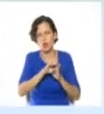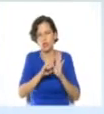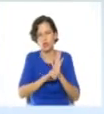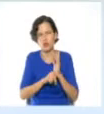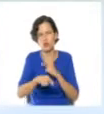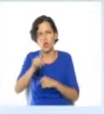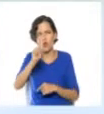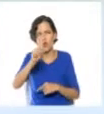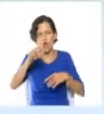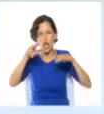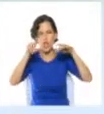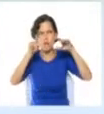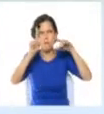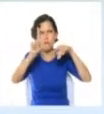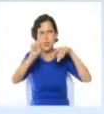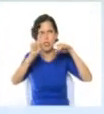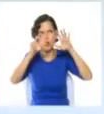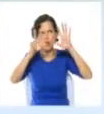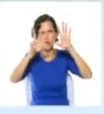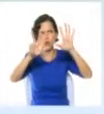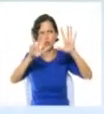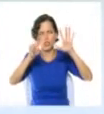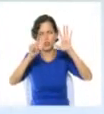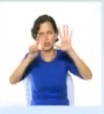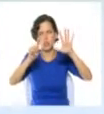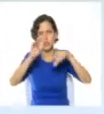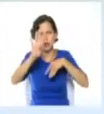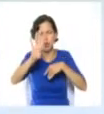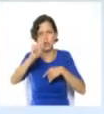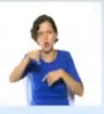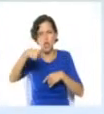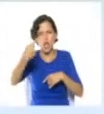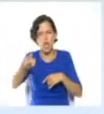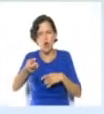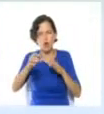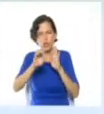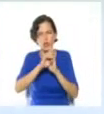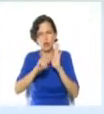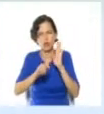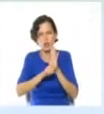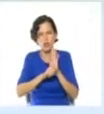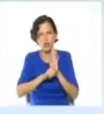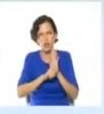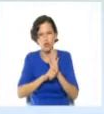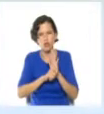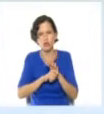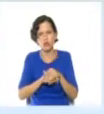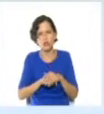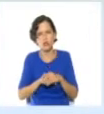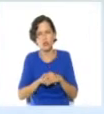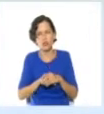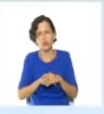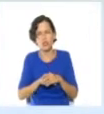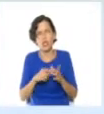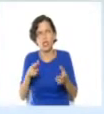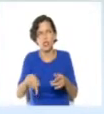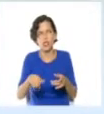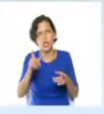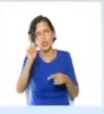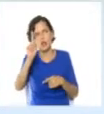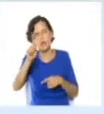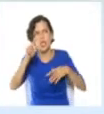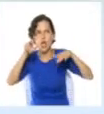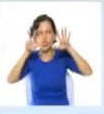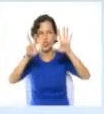en 1874 y la otra, esta constitución de 1874, tiene un